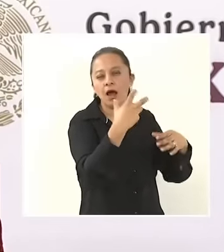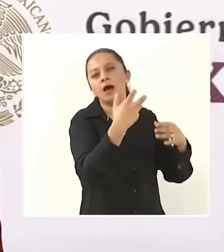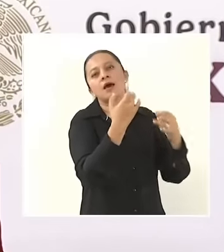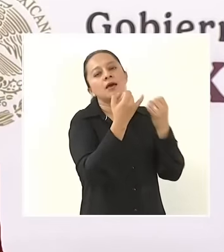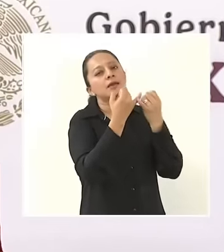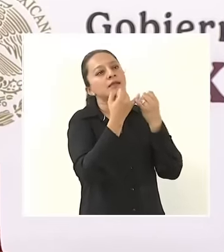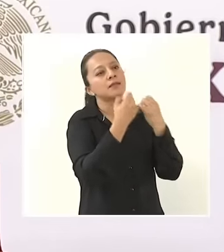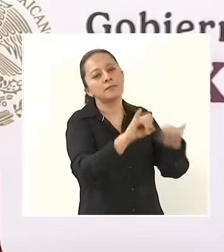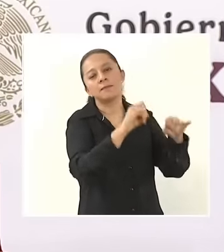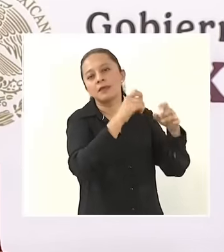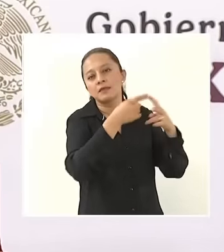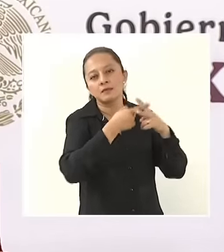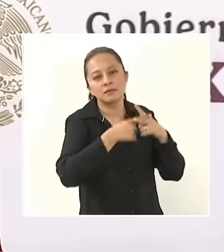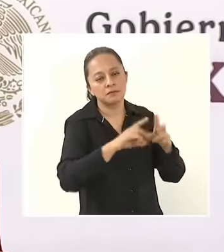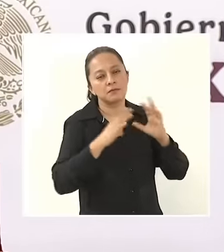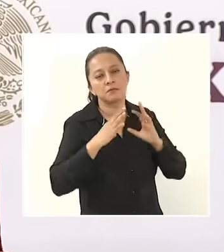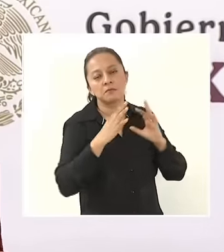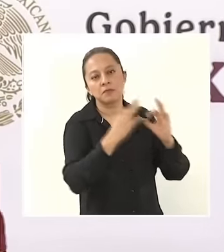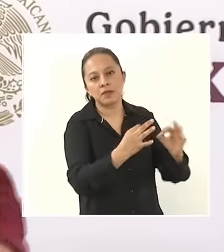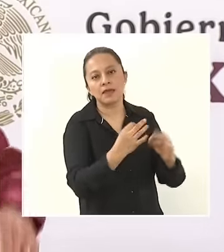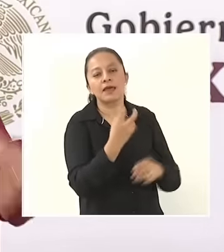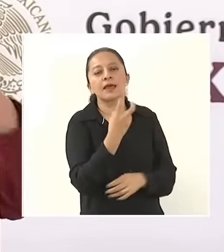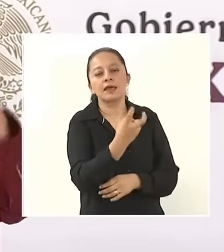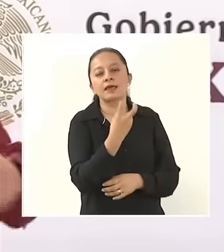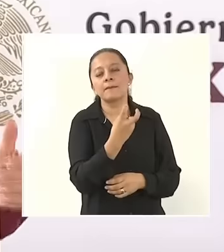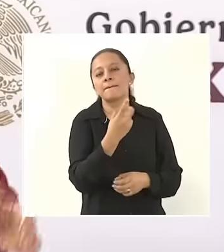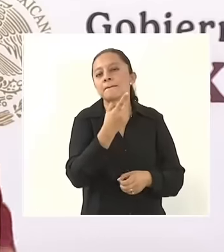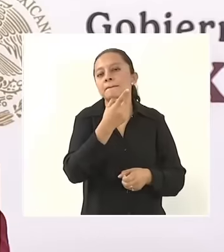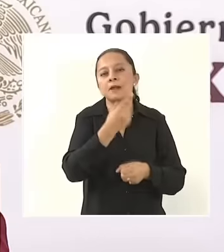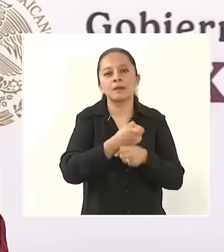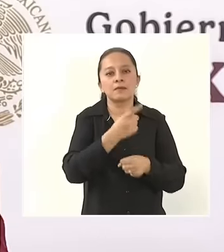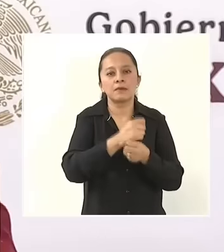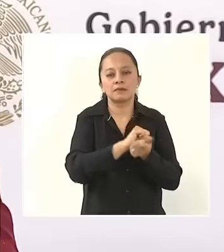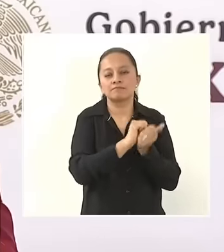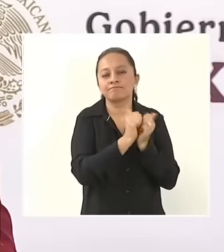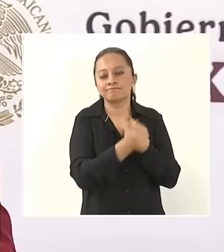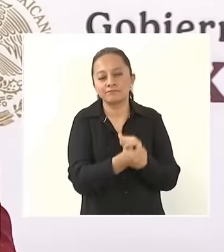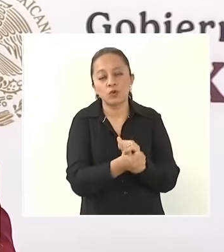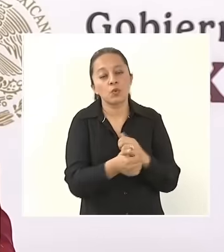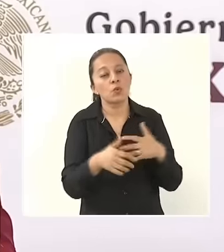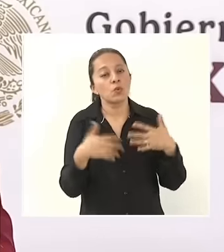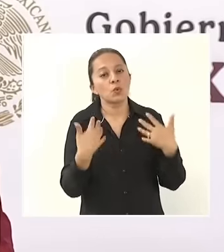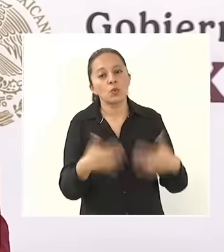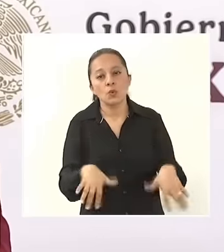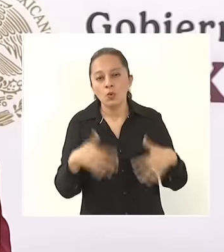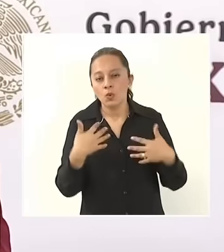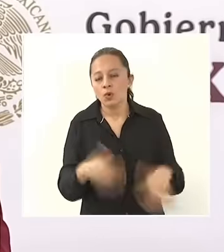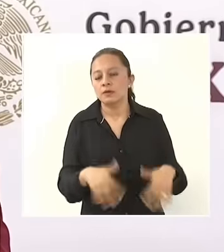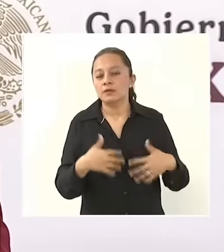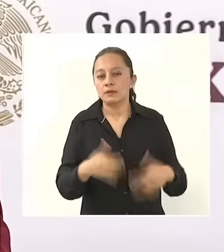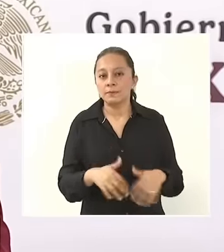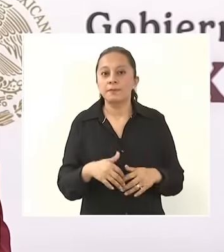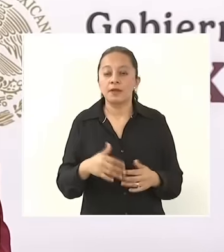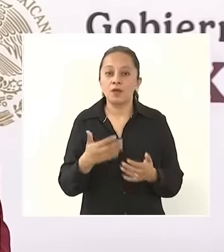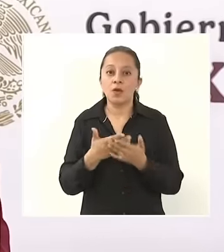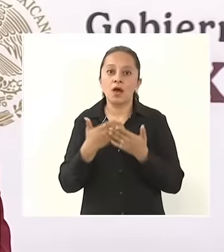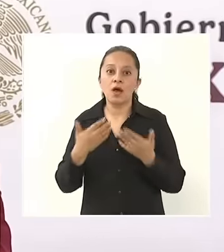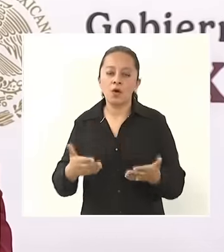gran historia de la primera transformación, que costó mucho, pero nos dejó un país